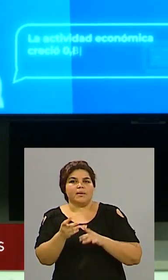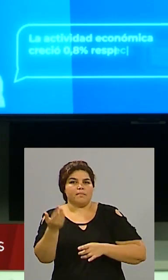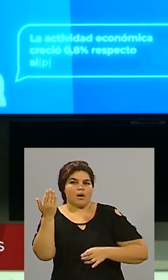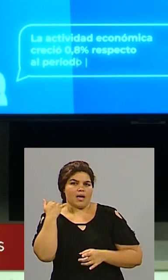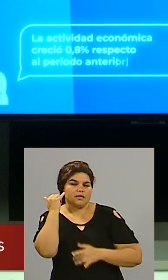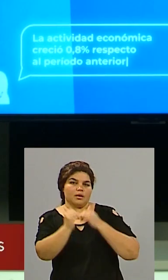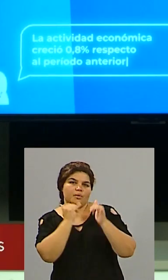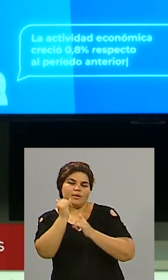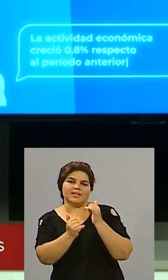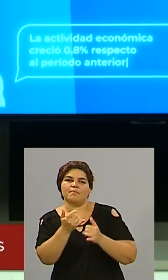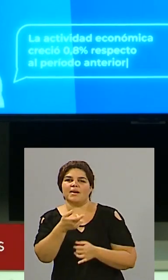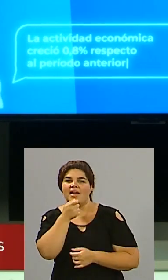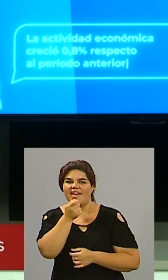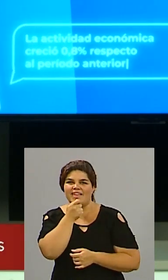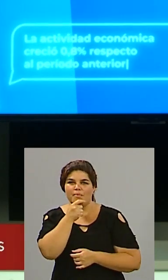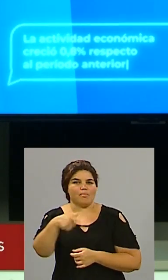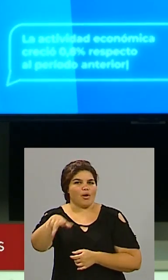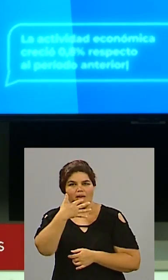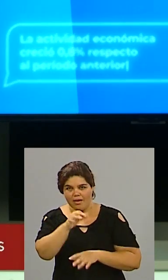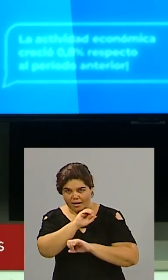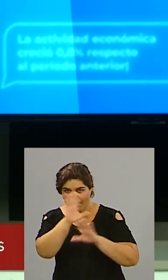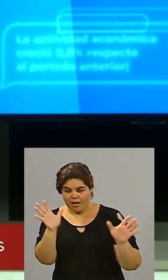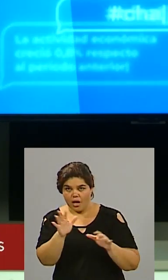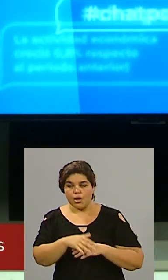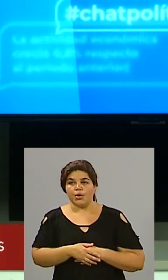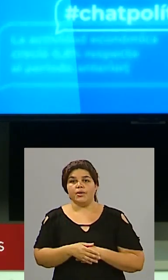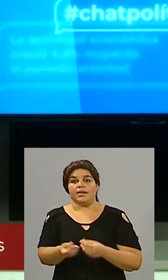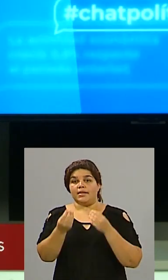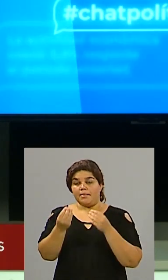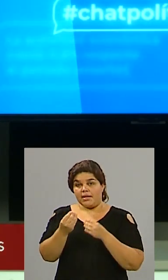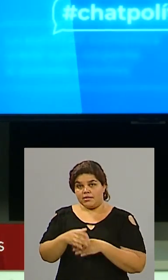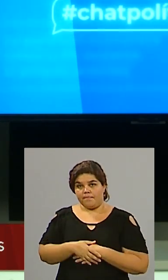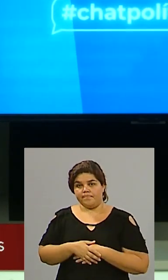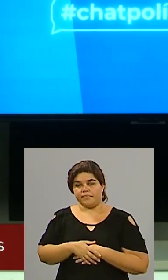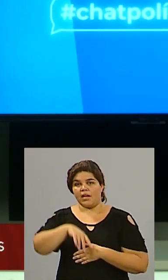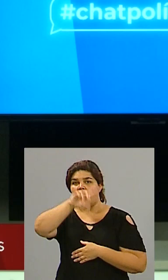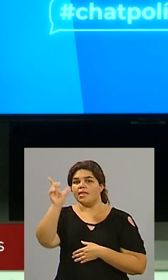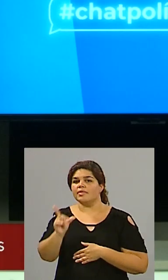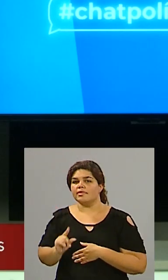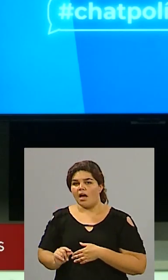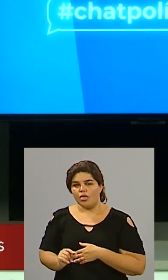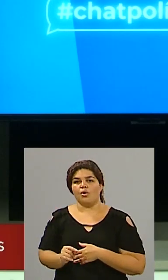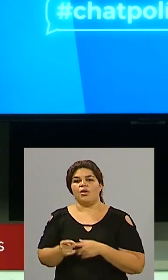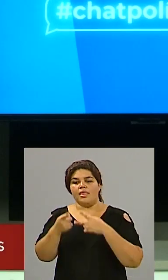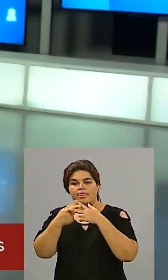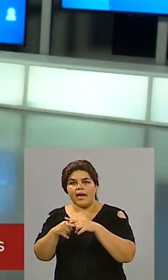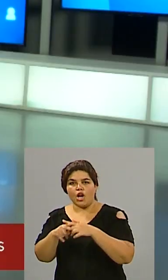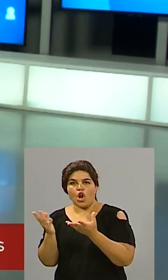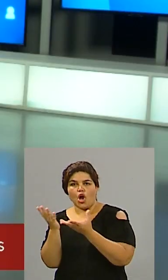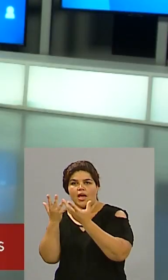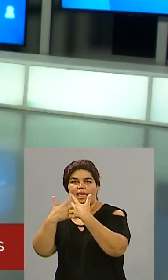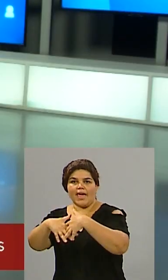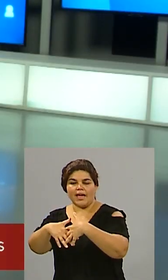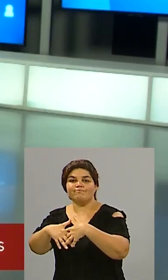poner ejemplos concretos. Si nosotros apostamos por un Estado que incorpore tecnología, también tenemos que tener la posibilidad de adquirir esa